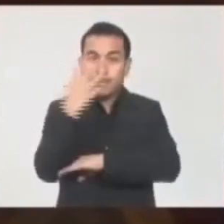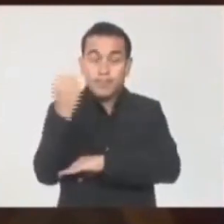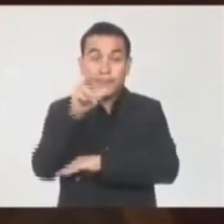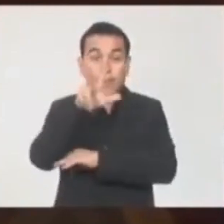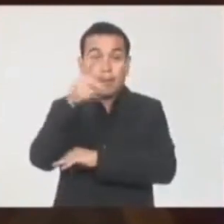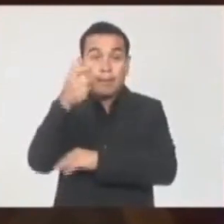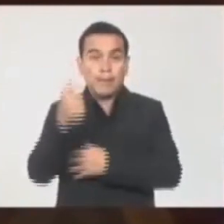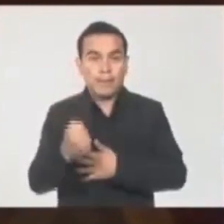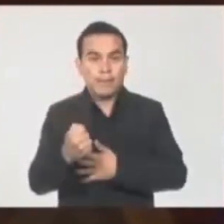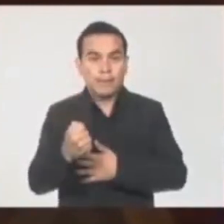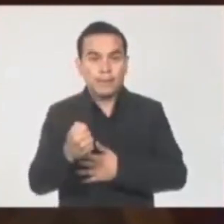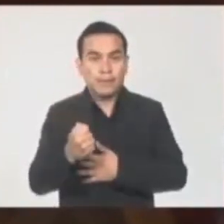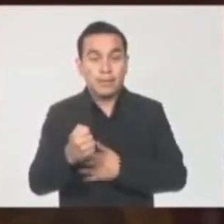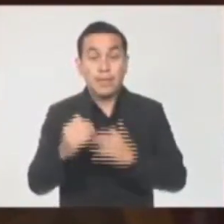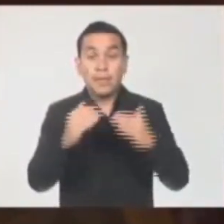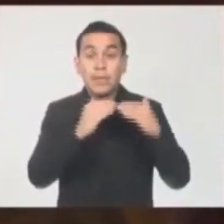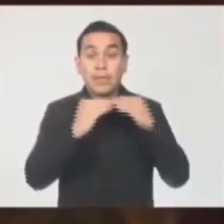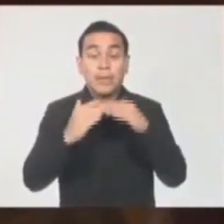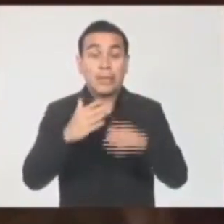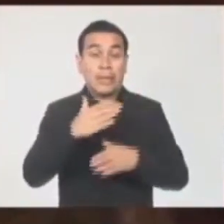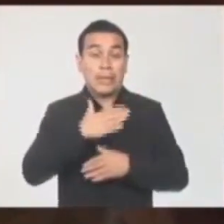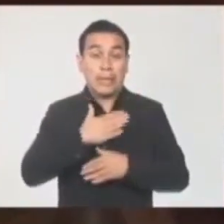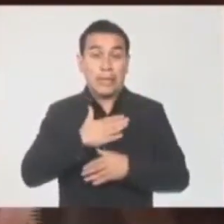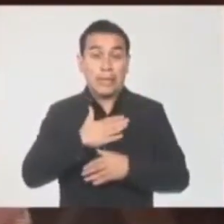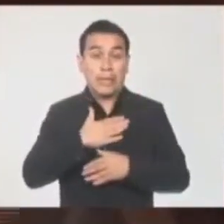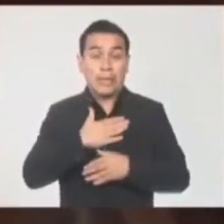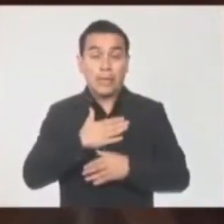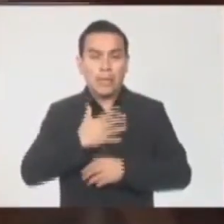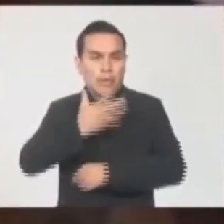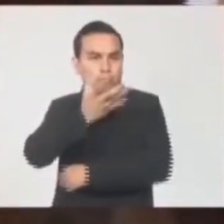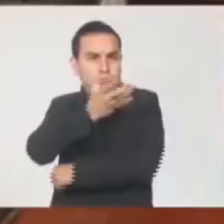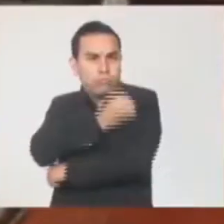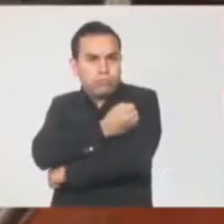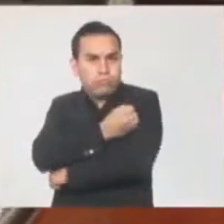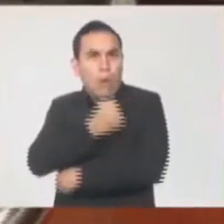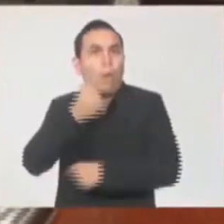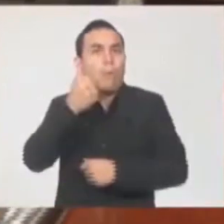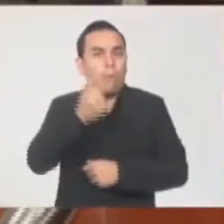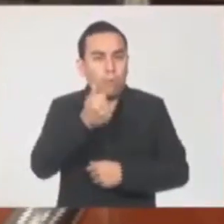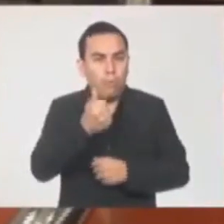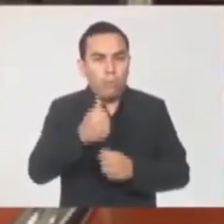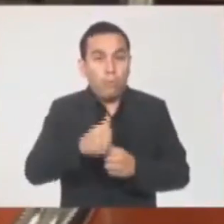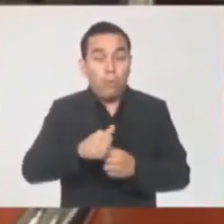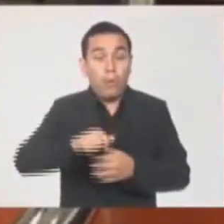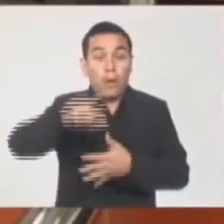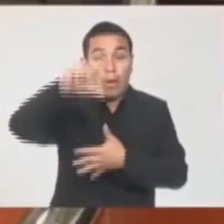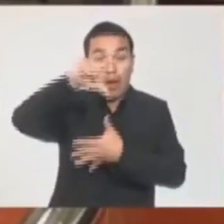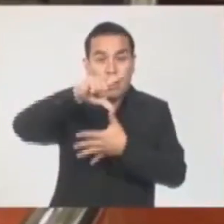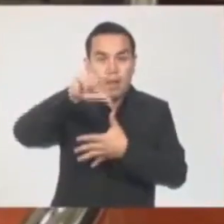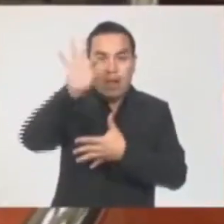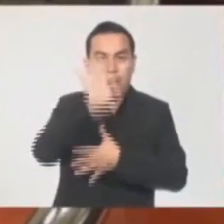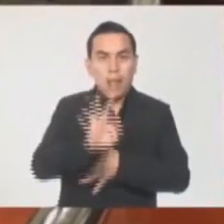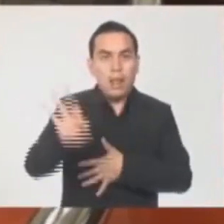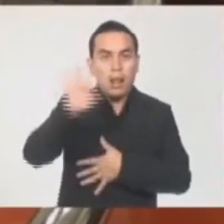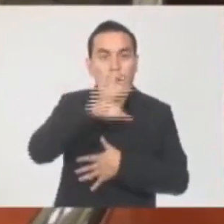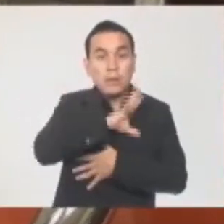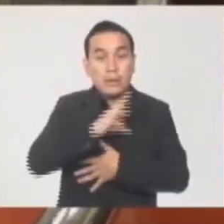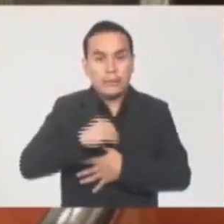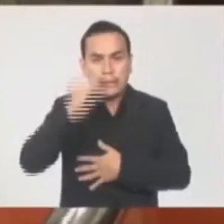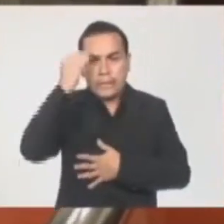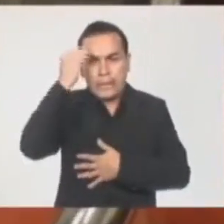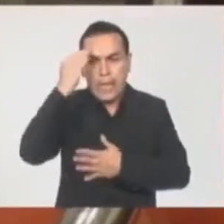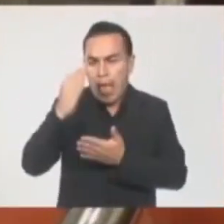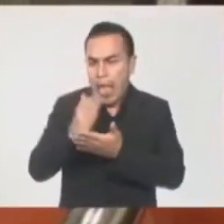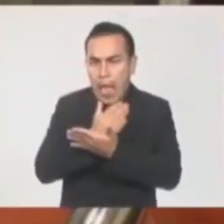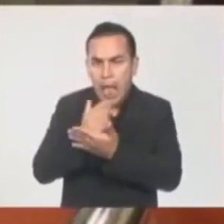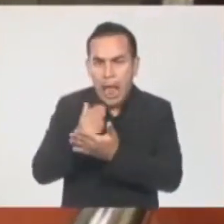3 meses, que íbamos a tener uno de los ritmos de vacunación más rápidos de toda Latinoamérica. Era impensable, con